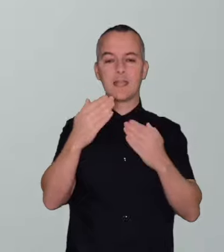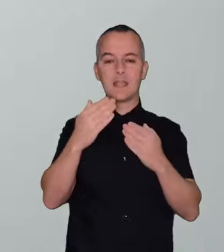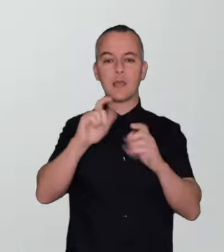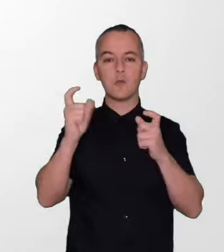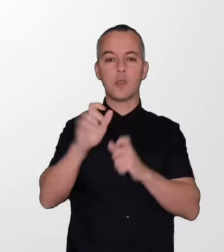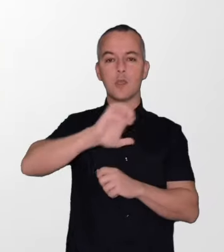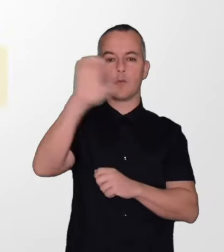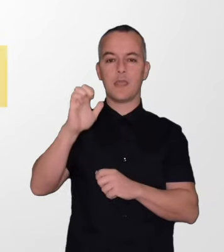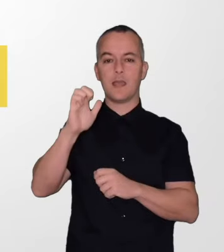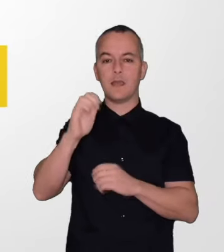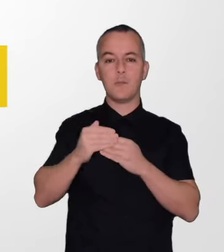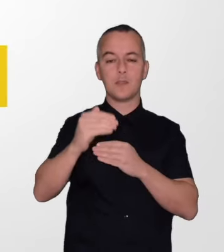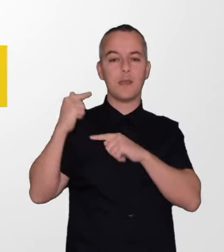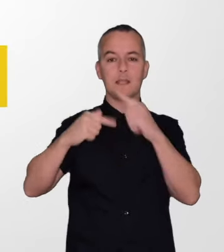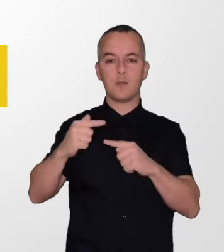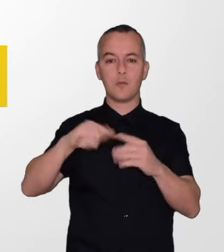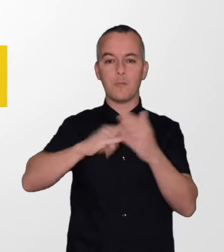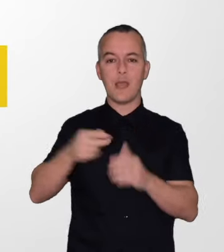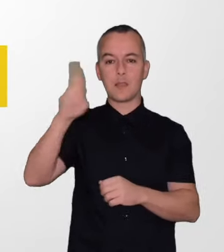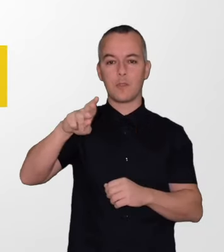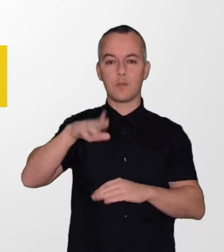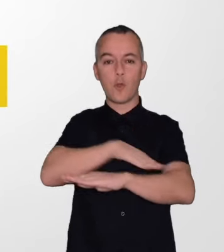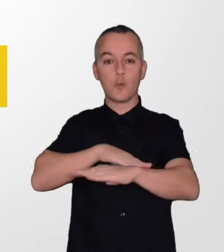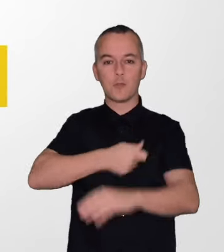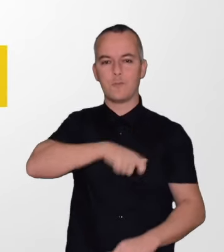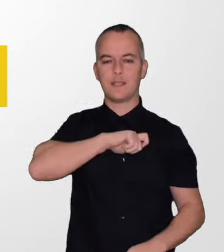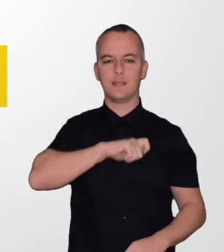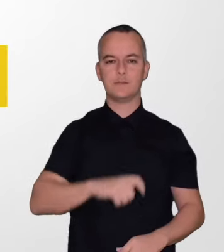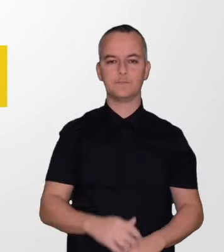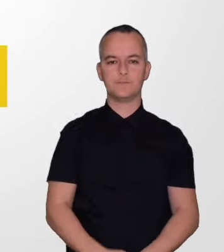sanidad. Campaña financiada por la Unión Europea, Next Generation, Plan de Recuperación, Gobierno de España.